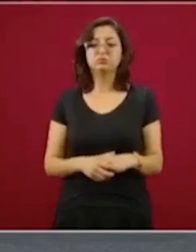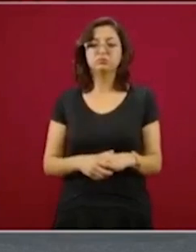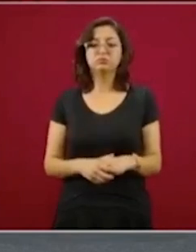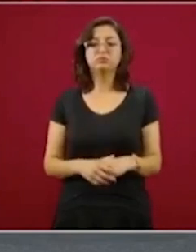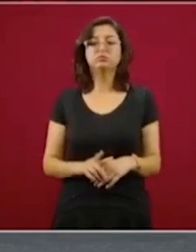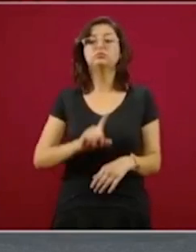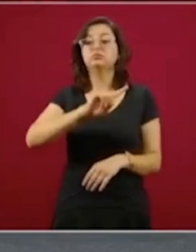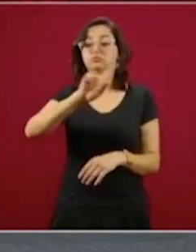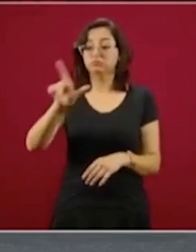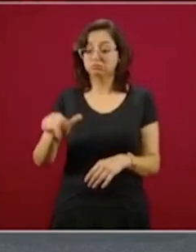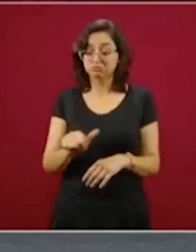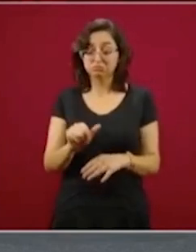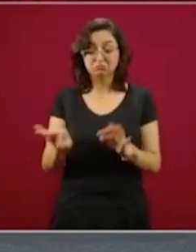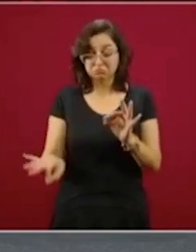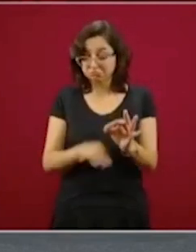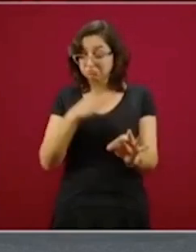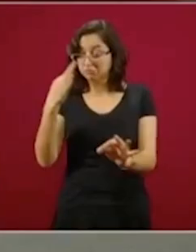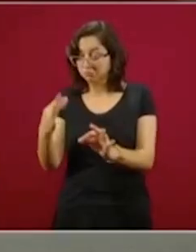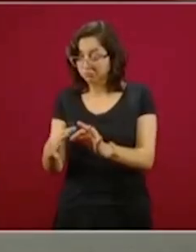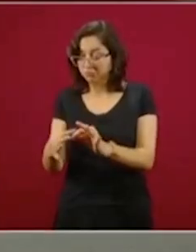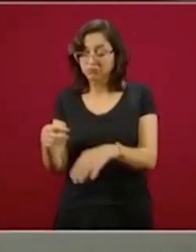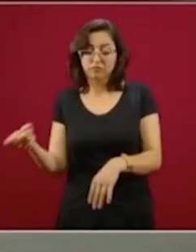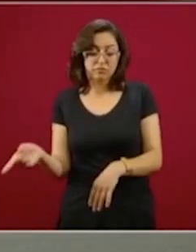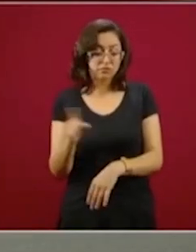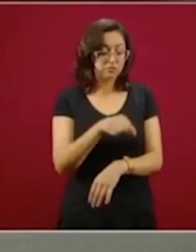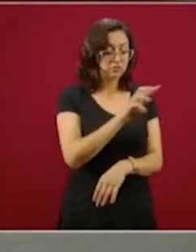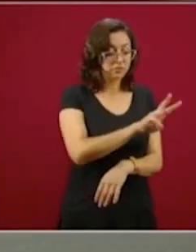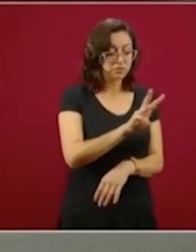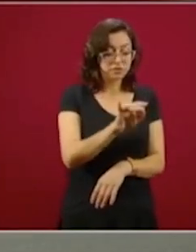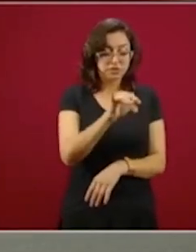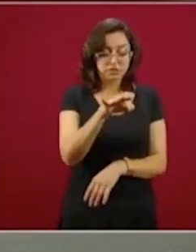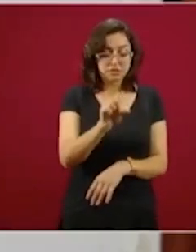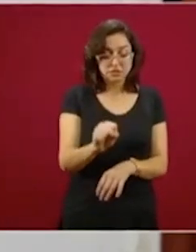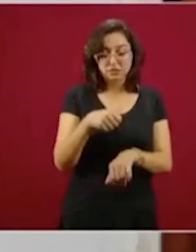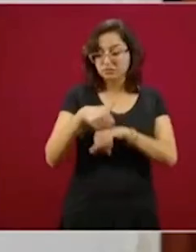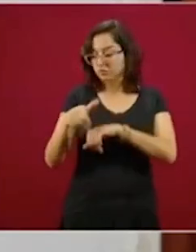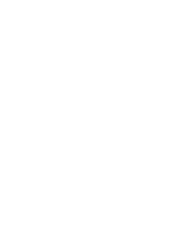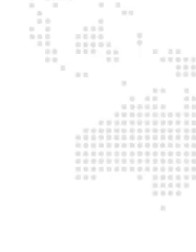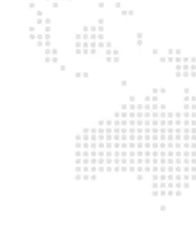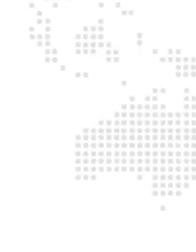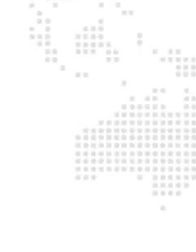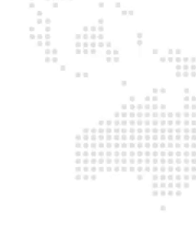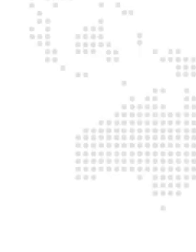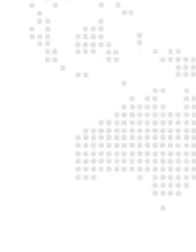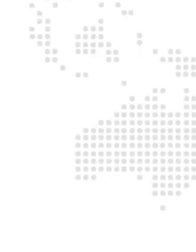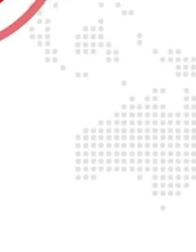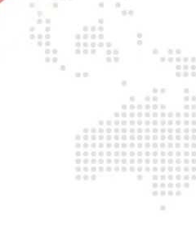la página del IMSS, proporcionan la cuenta y con eso ya se hacen los envíos directos del crédito.